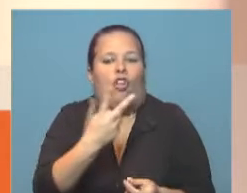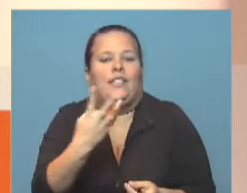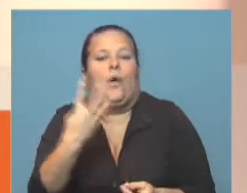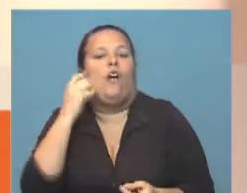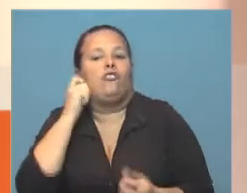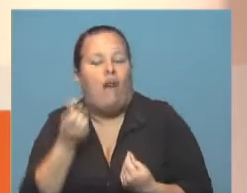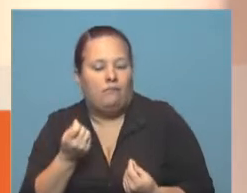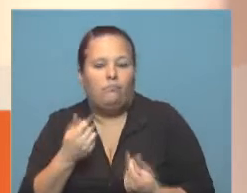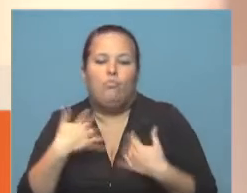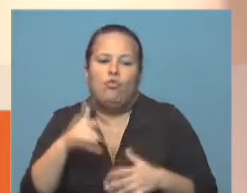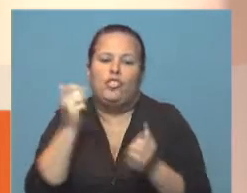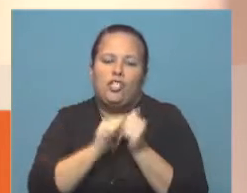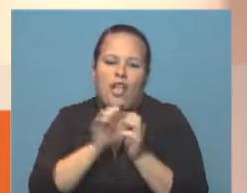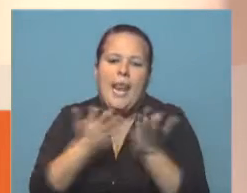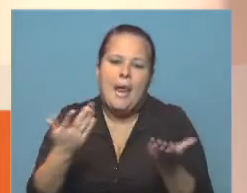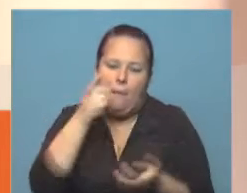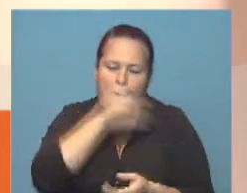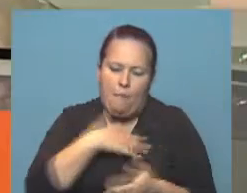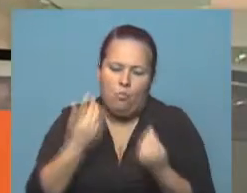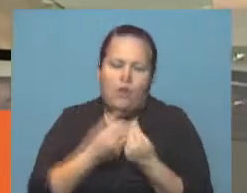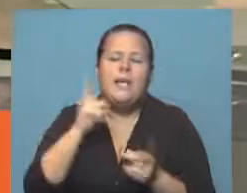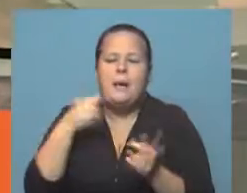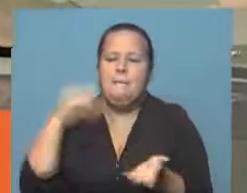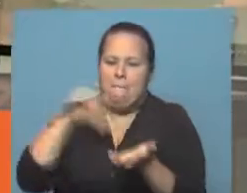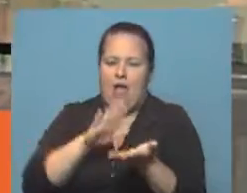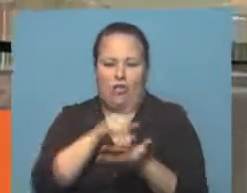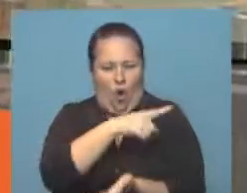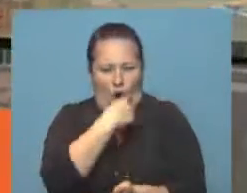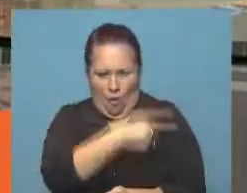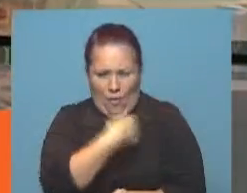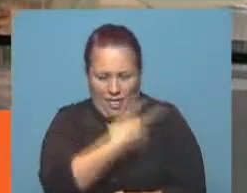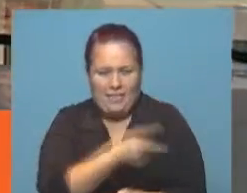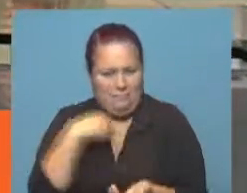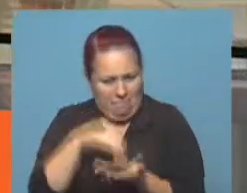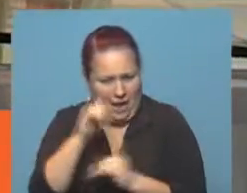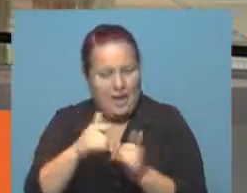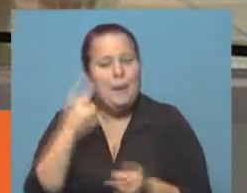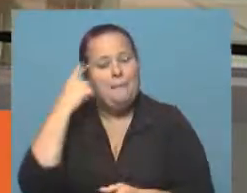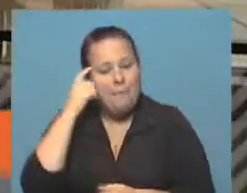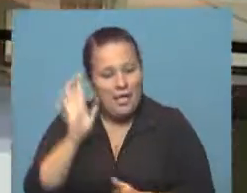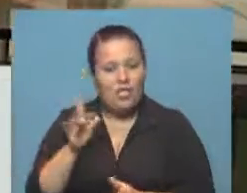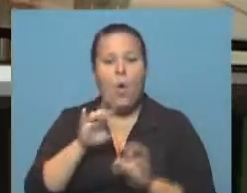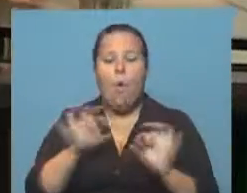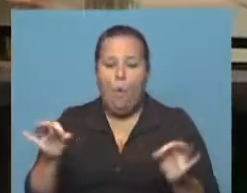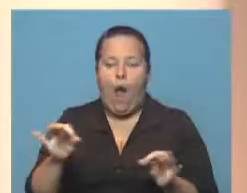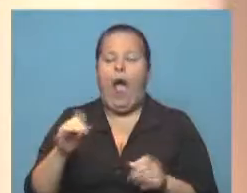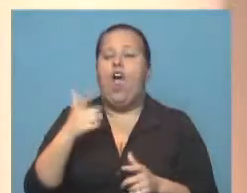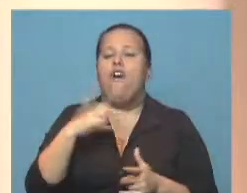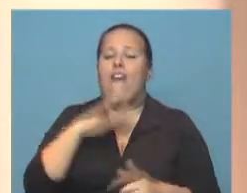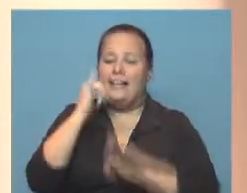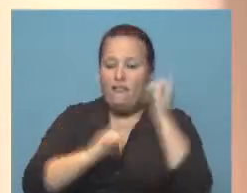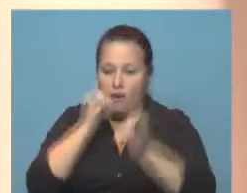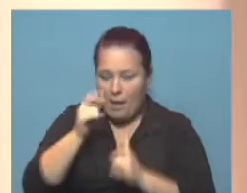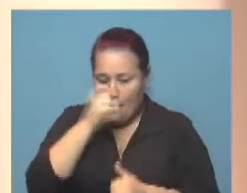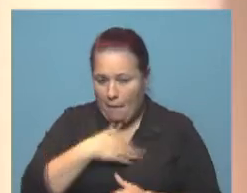4 años. Hay tanta literatura ahora para los padres. Yo tanta. quiero agregar algo a lo de Juan Carlos, porque me parece que así como no tienen